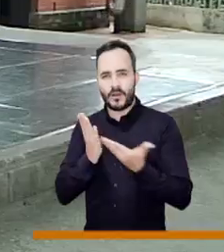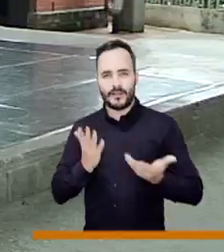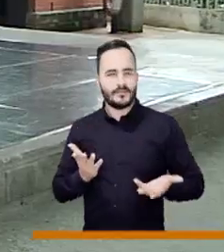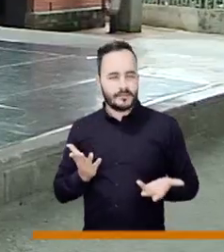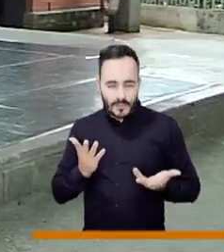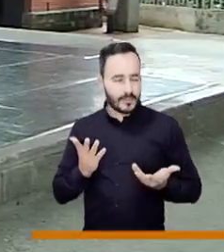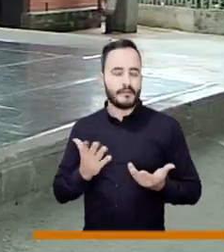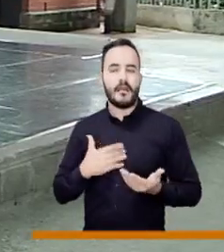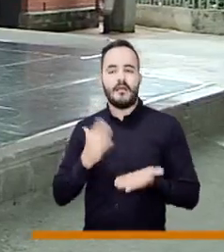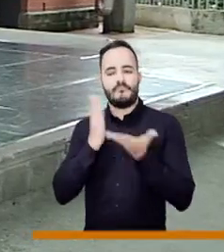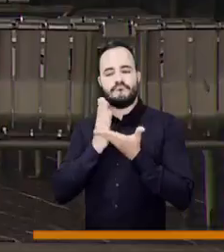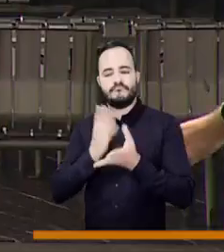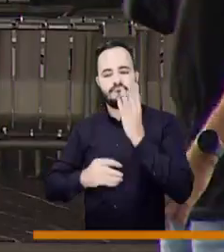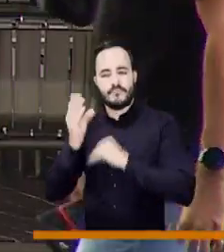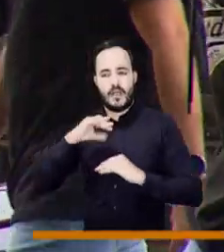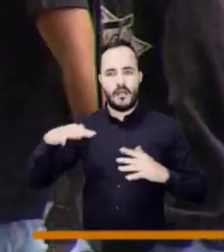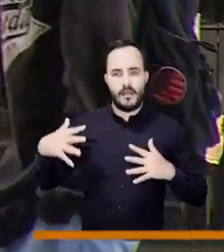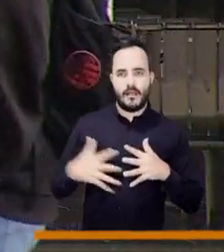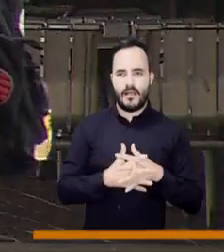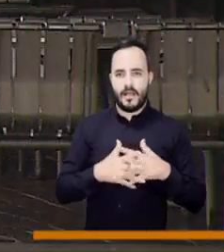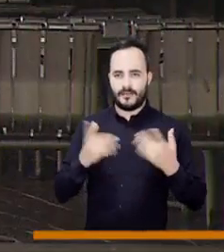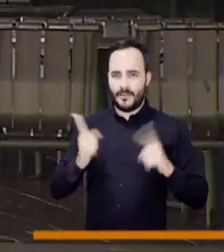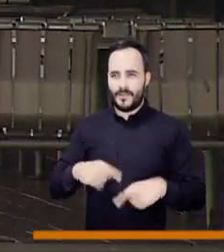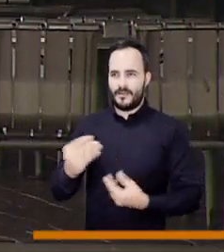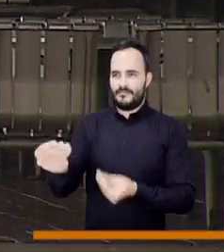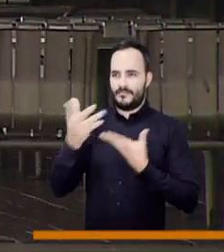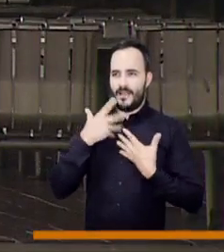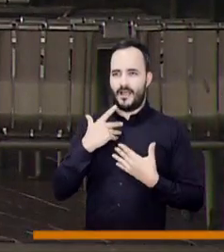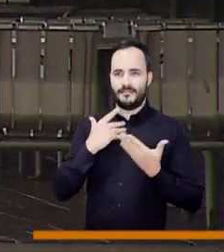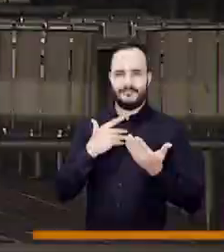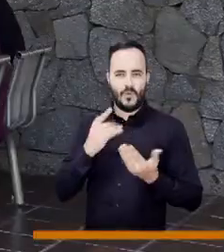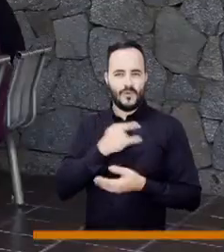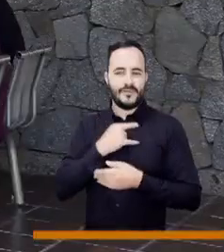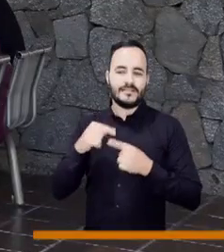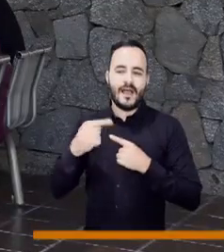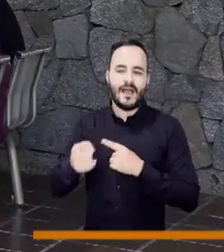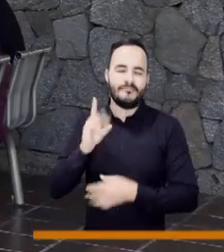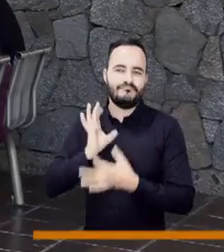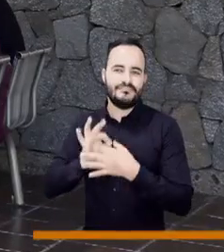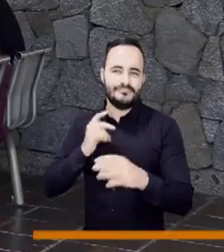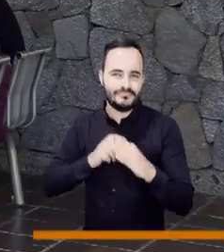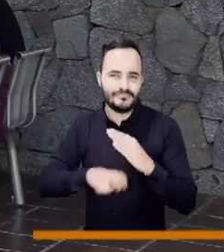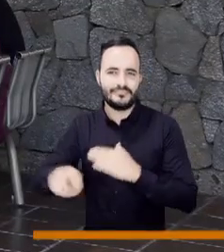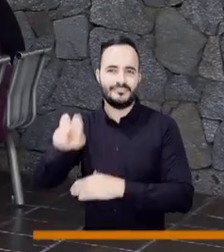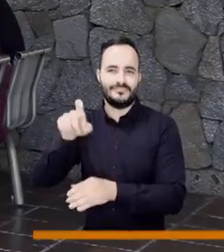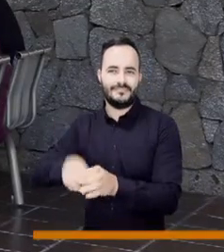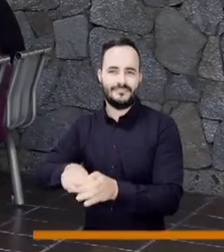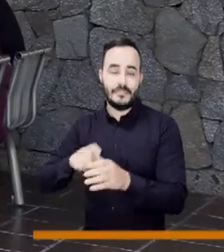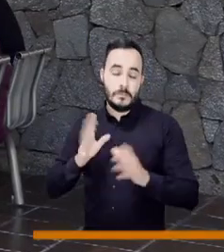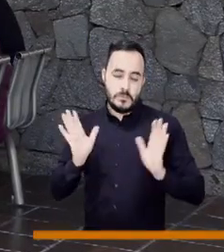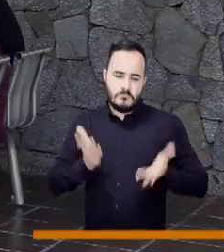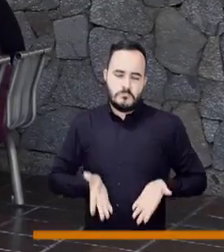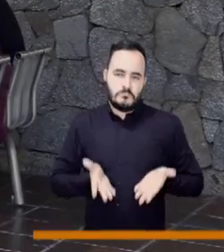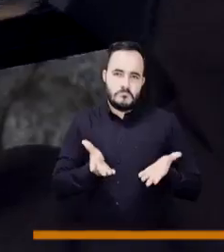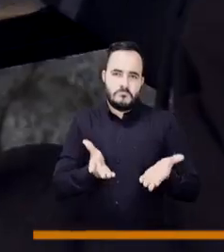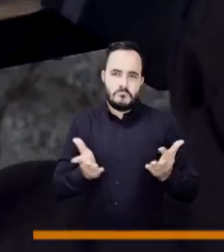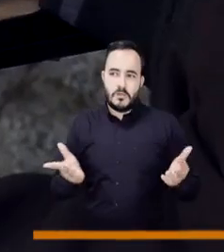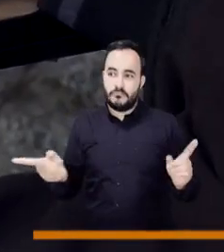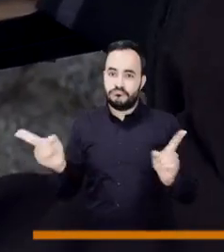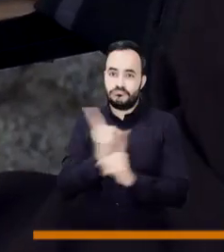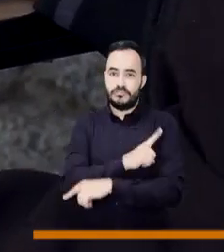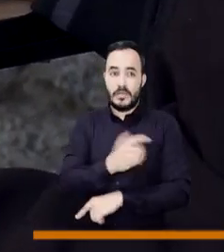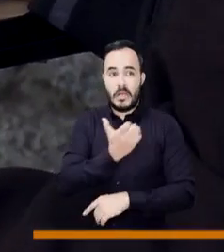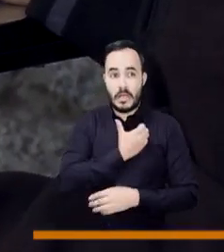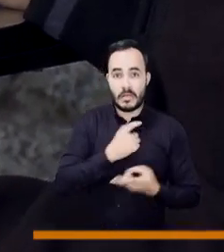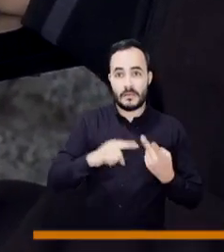colegios a educarse con educación superior adecuada. Hay muchas cosas que hacer, pero yo le dejo a los próximos